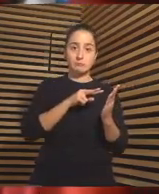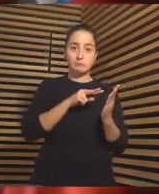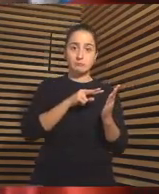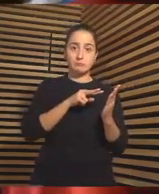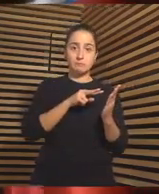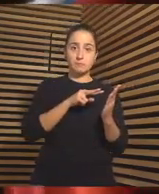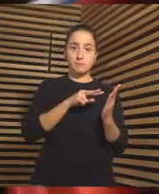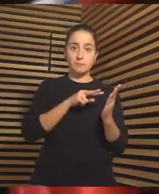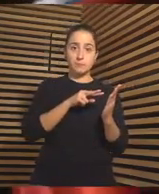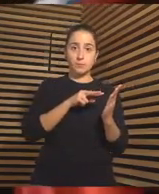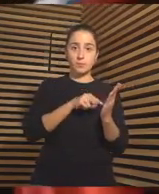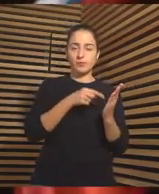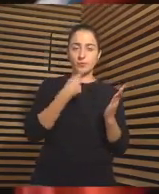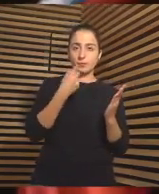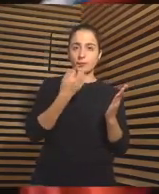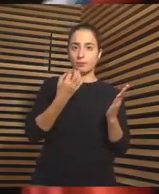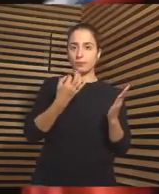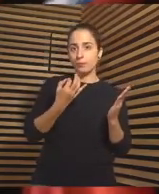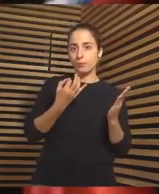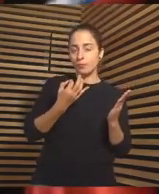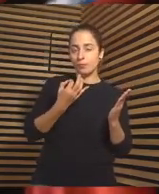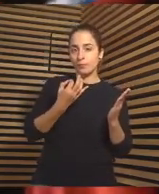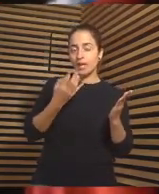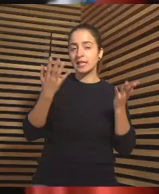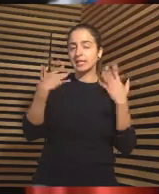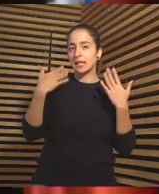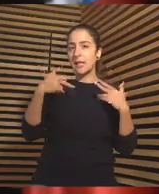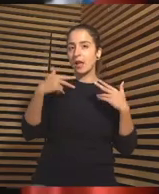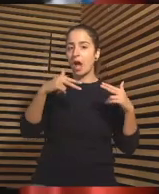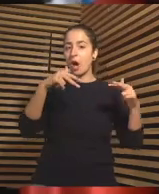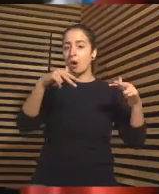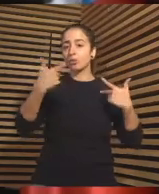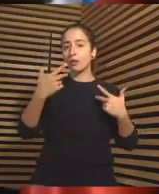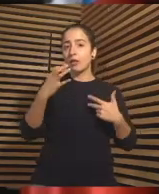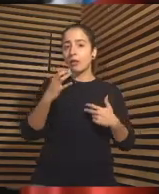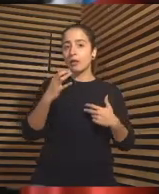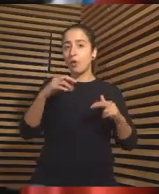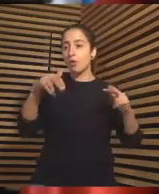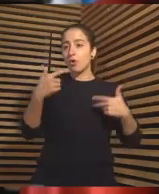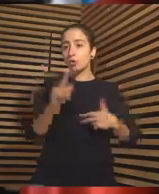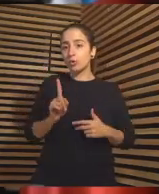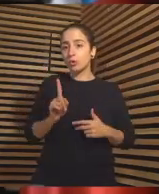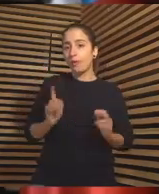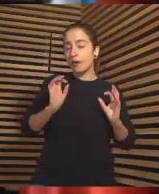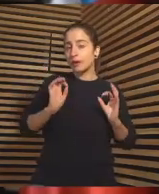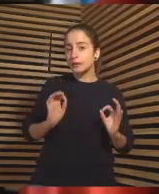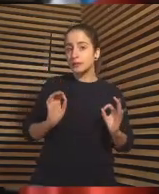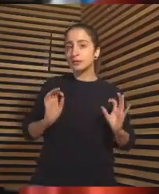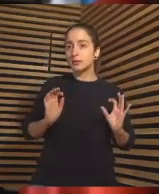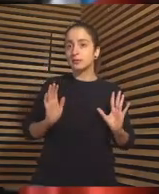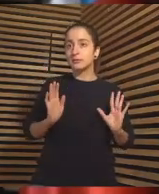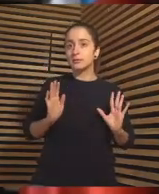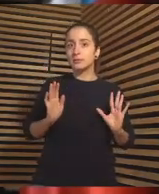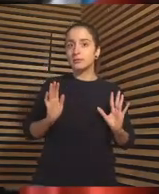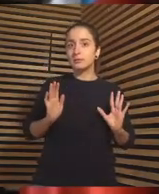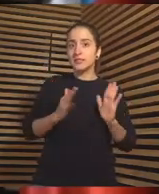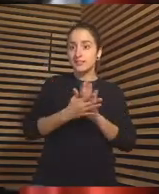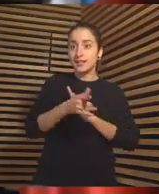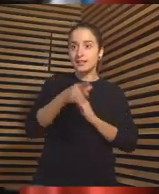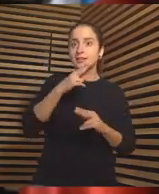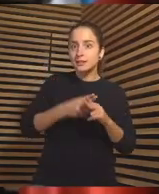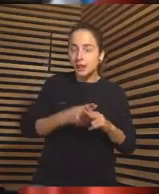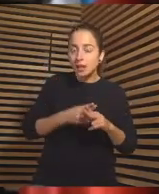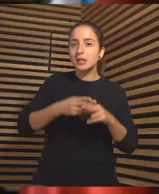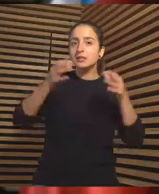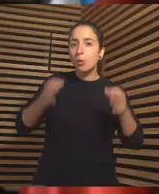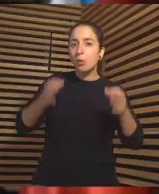que una terraza puede ser autorizada o no autorizada. Y evidentemente eso genera inseguridad legal.